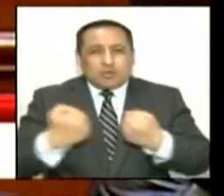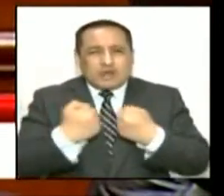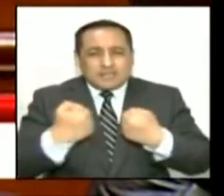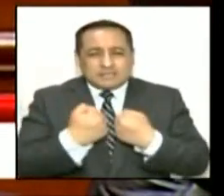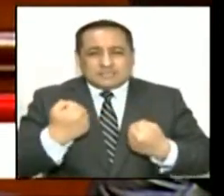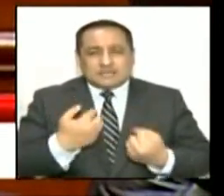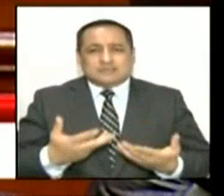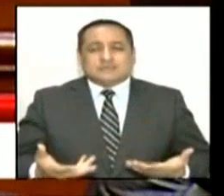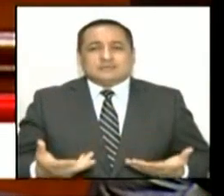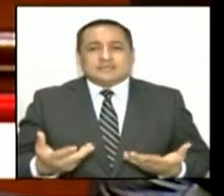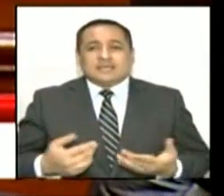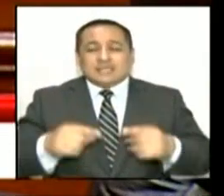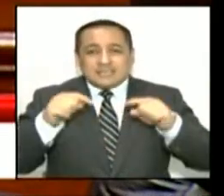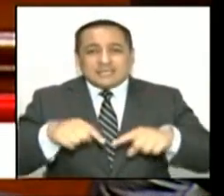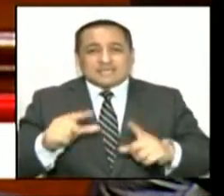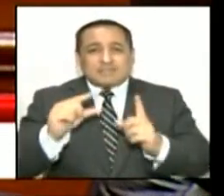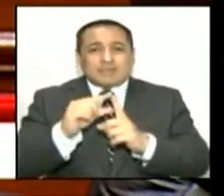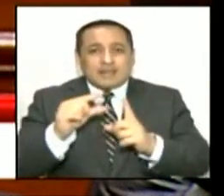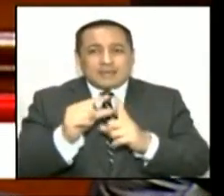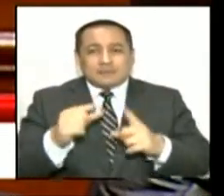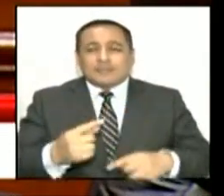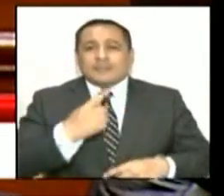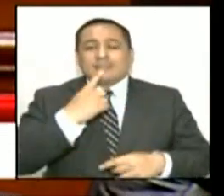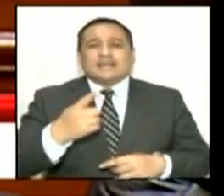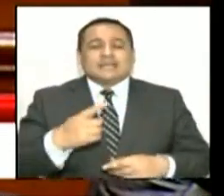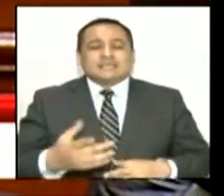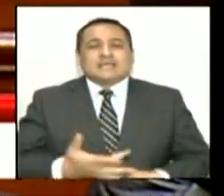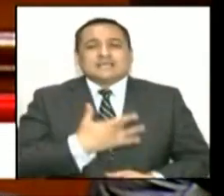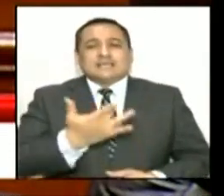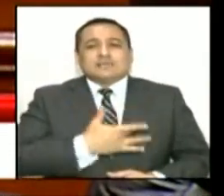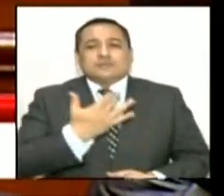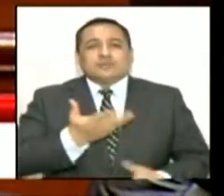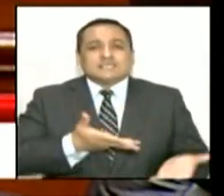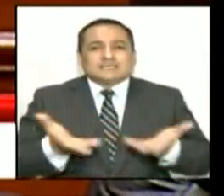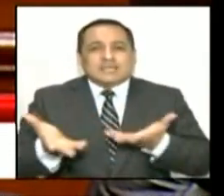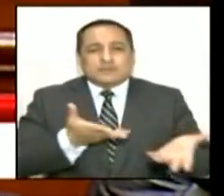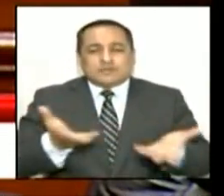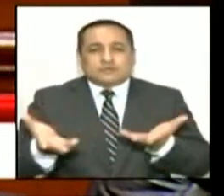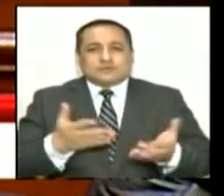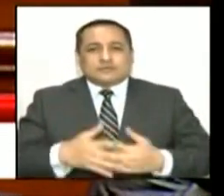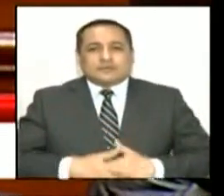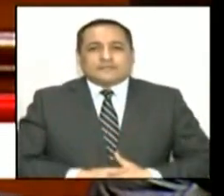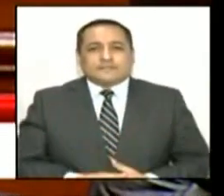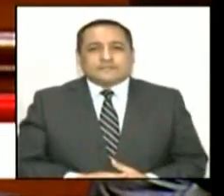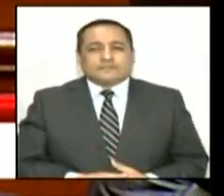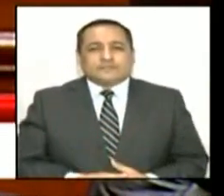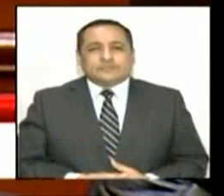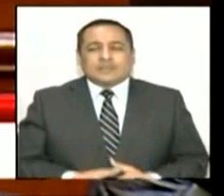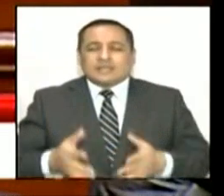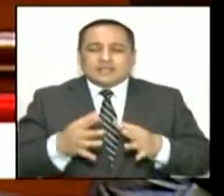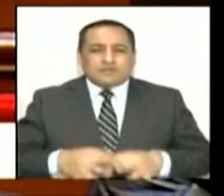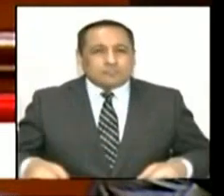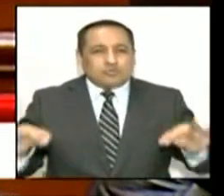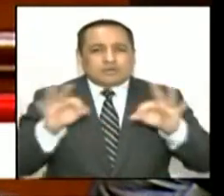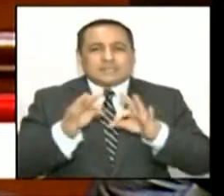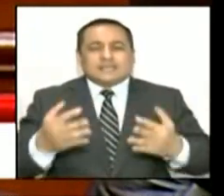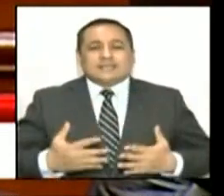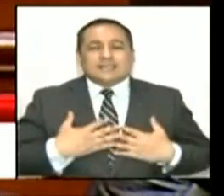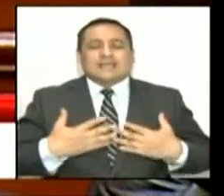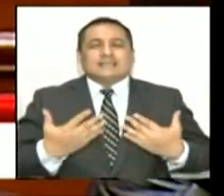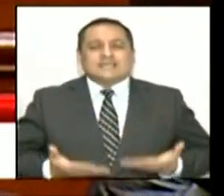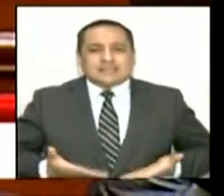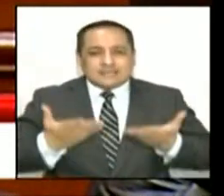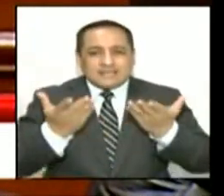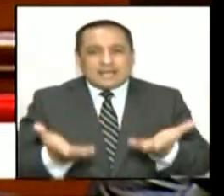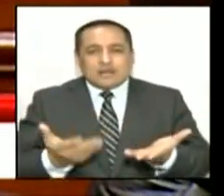vivimos. Y esa frase es la vocación de servicio, la vocación de entregar lo